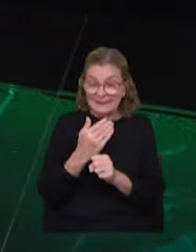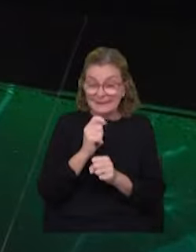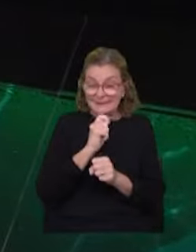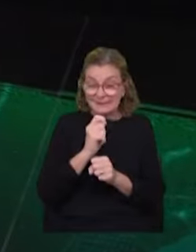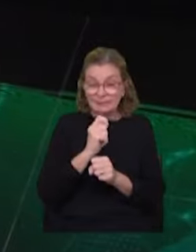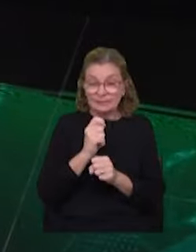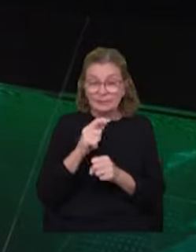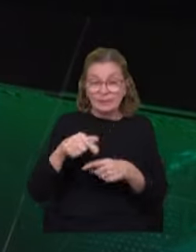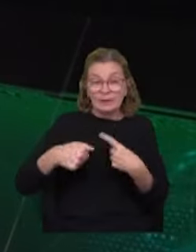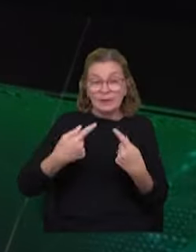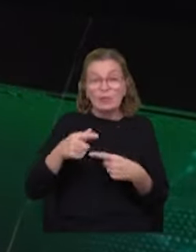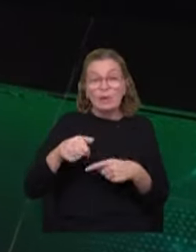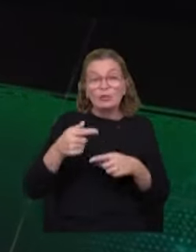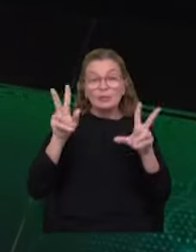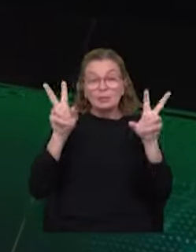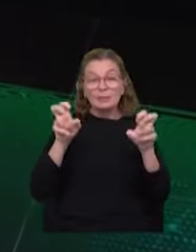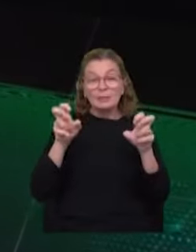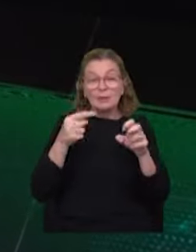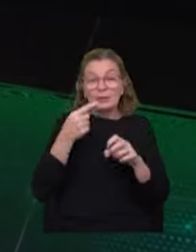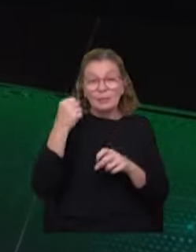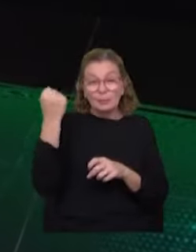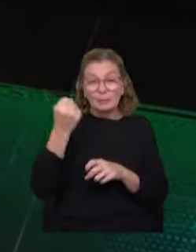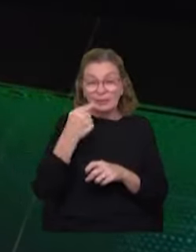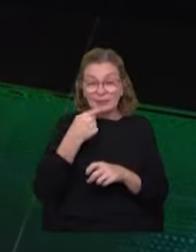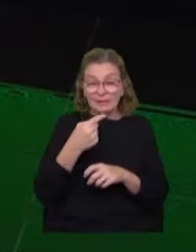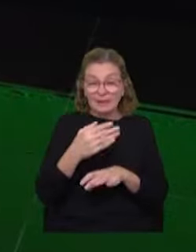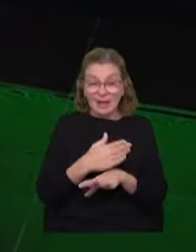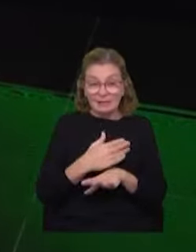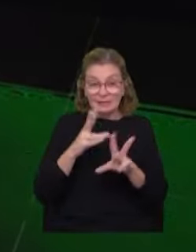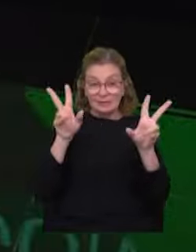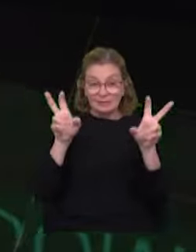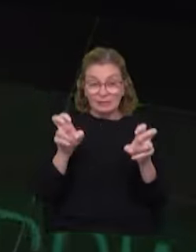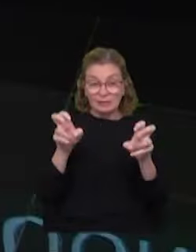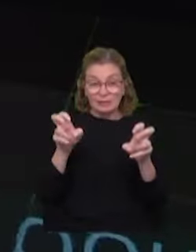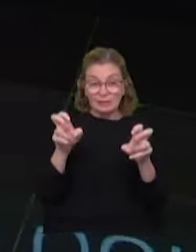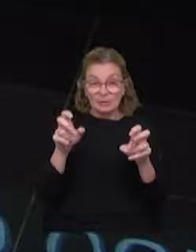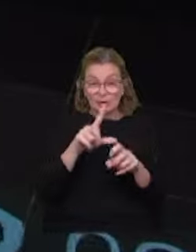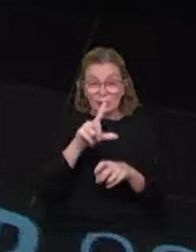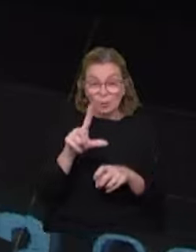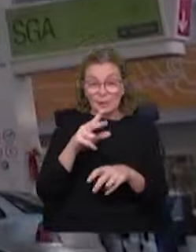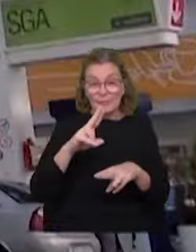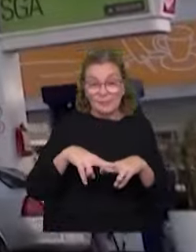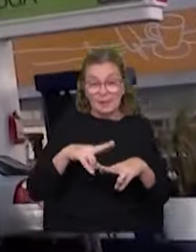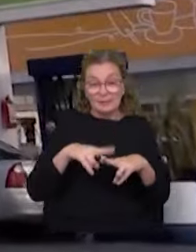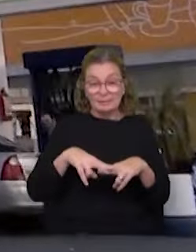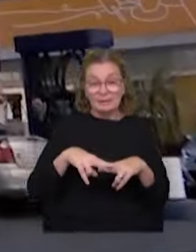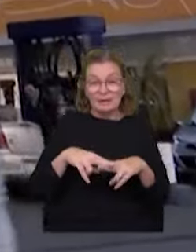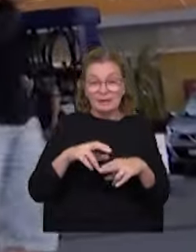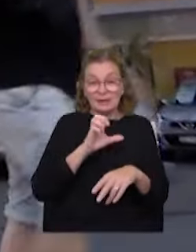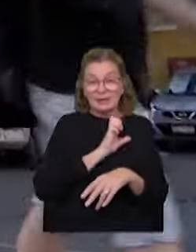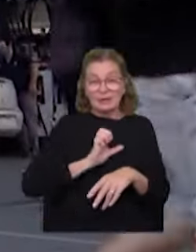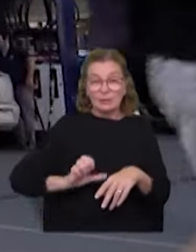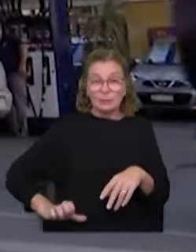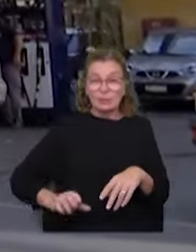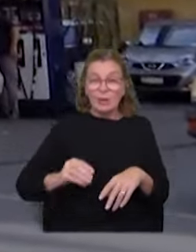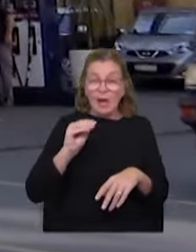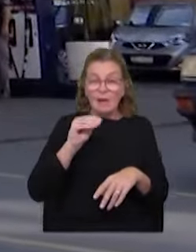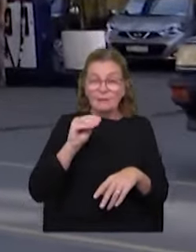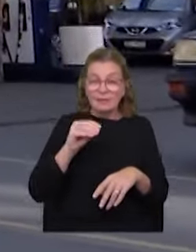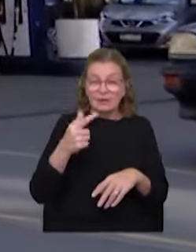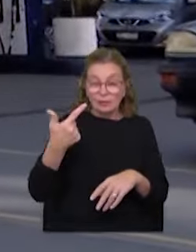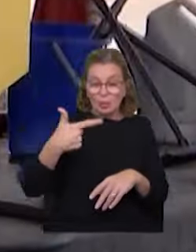nosotros seguimos con otros asuntos que se destacan lo decíamos en nuestr titulares entre lunes y martes el poder ejecutivo va a anunciar